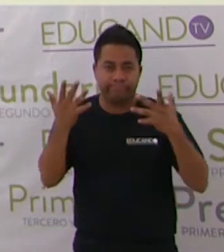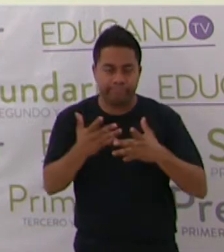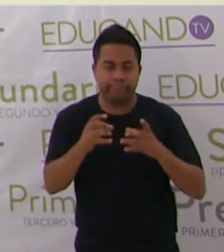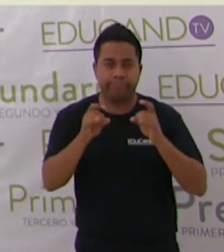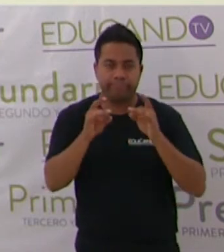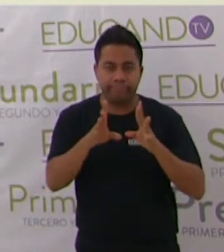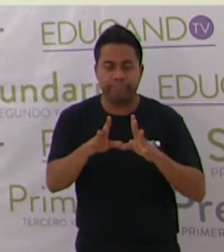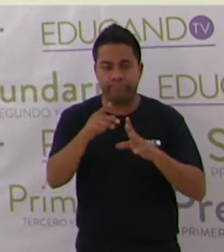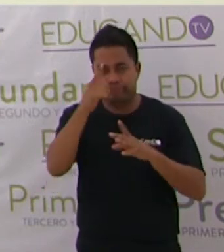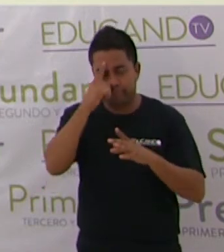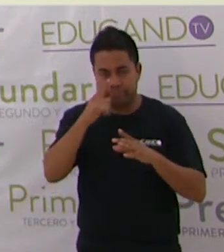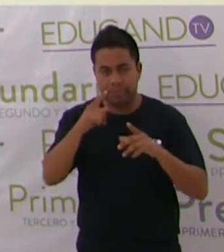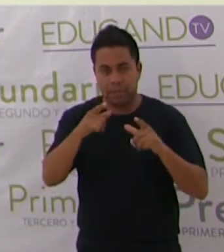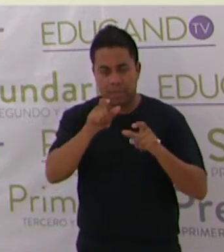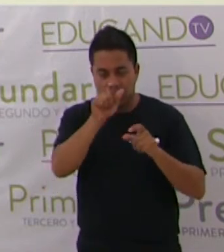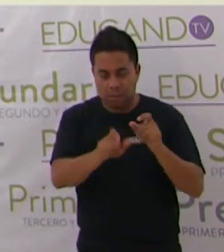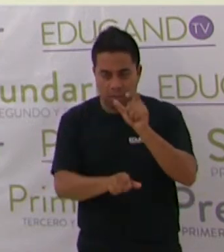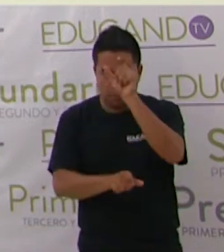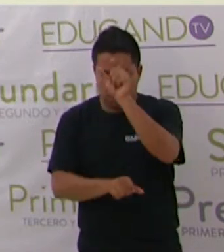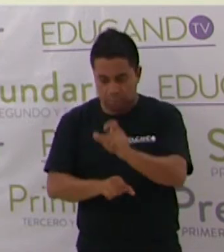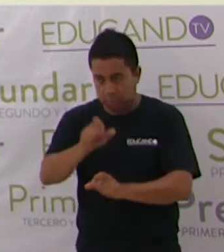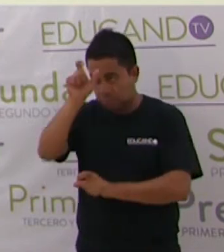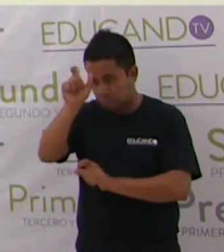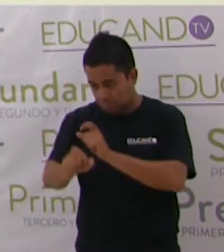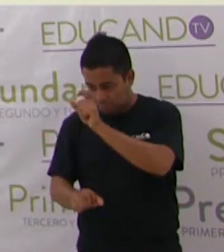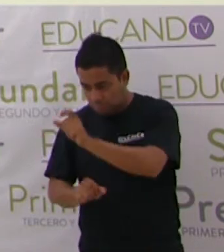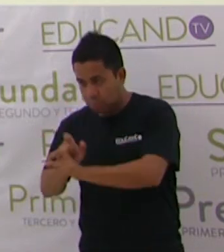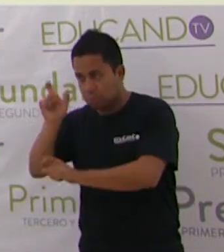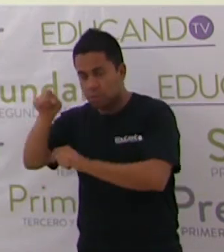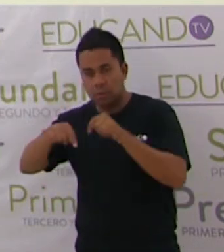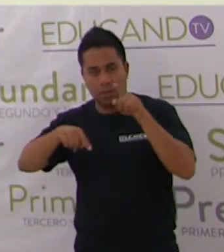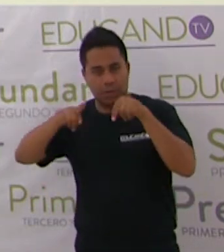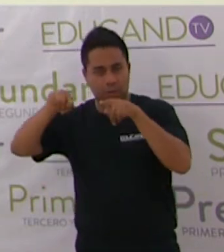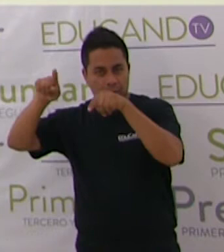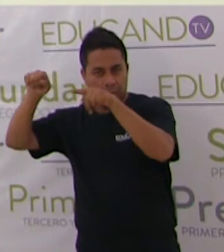una gráfica de barras, podríamos identificar